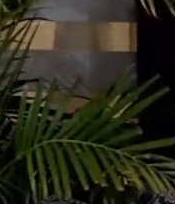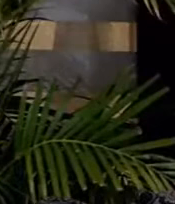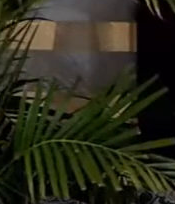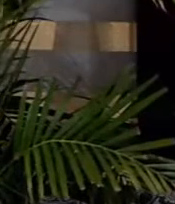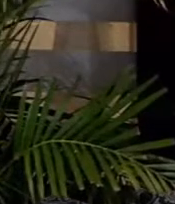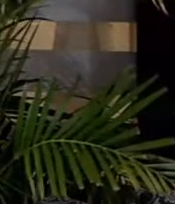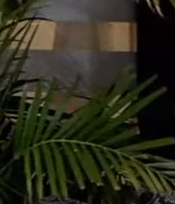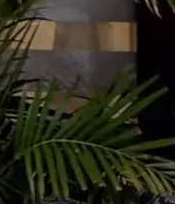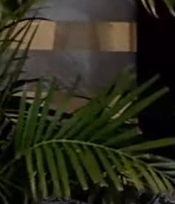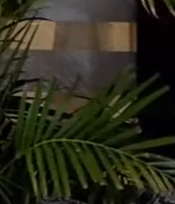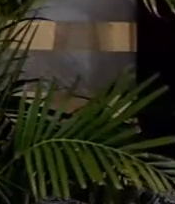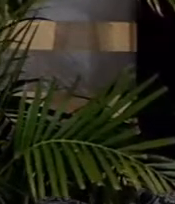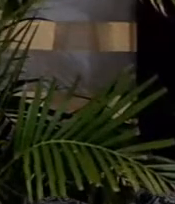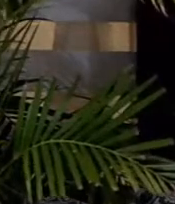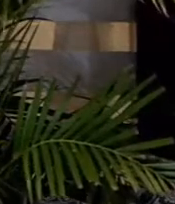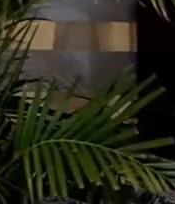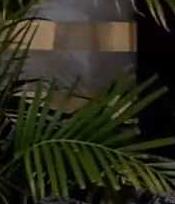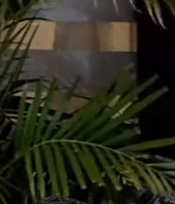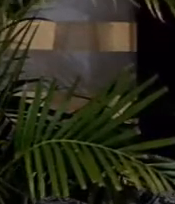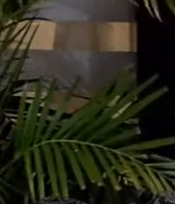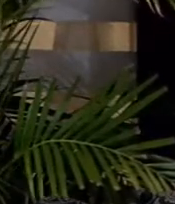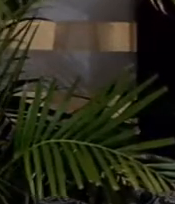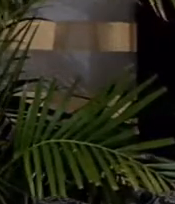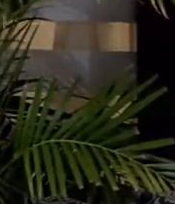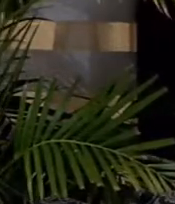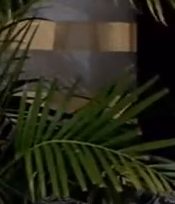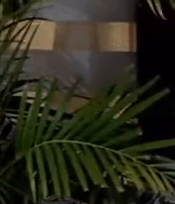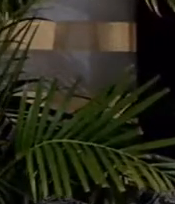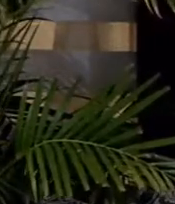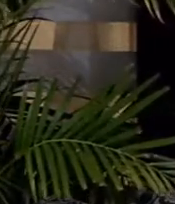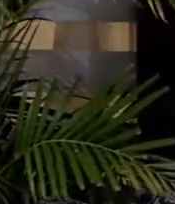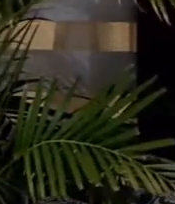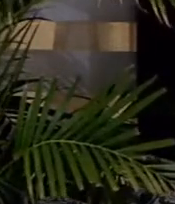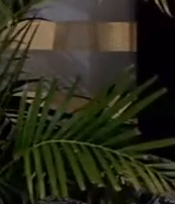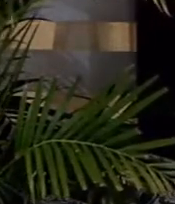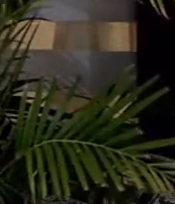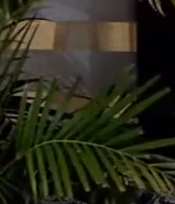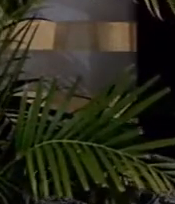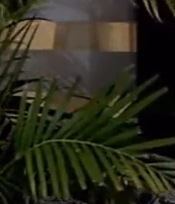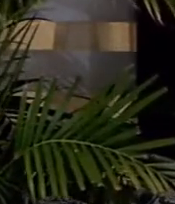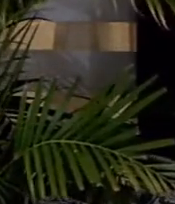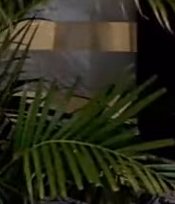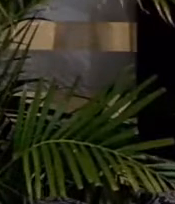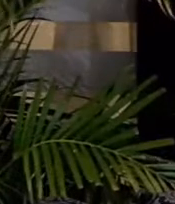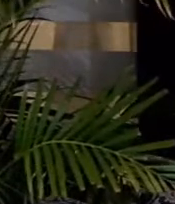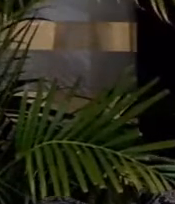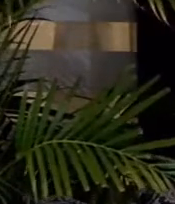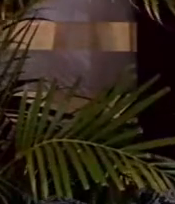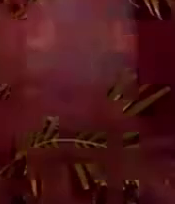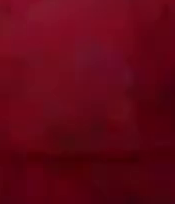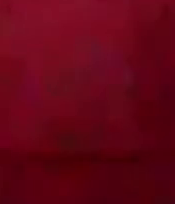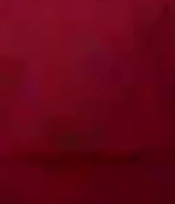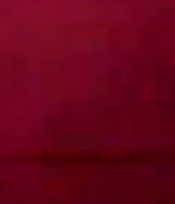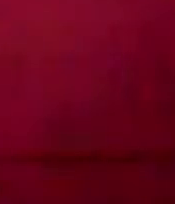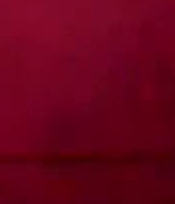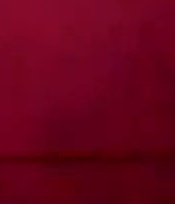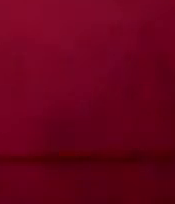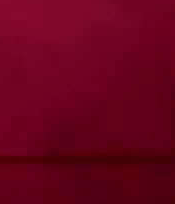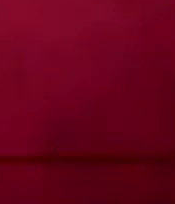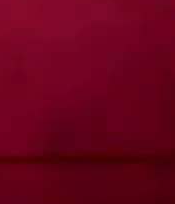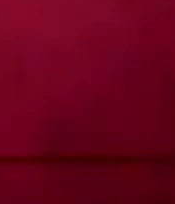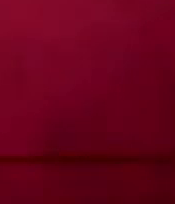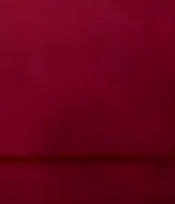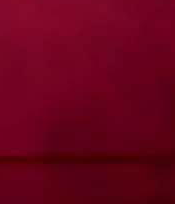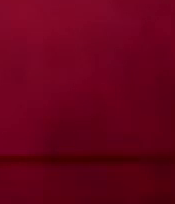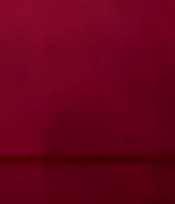hay tiempo, más y más. Vamos a ver en pantalla para que ustedes puedan aprender. Konech iliktun shantile sutukilhela.